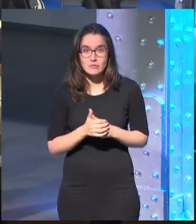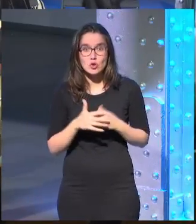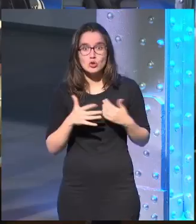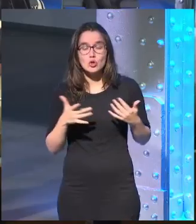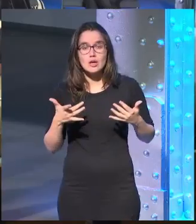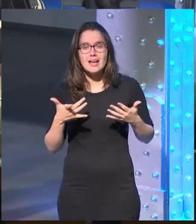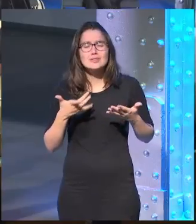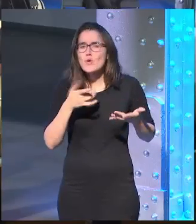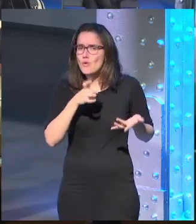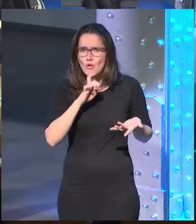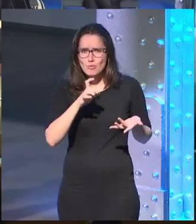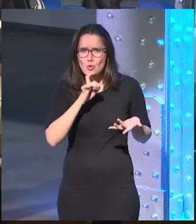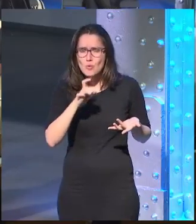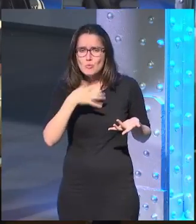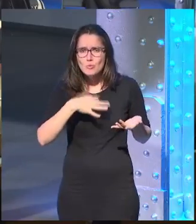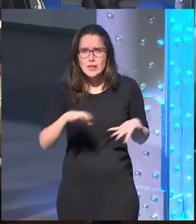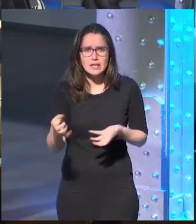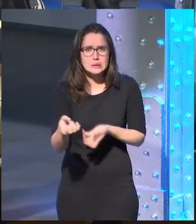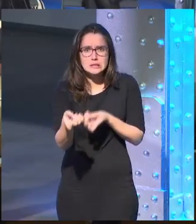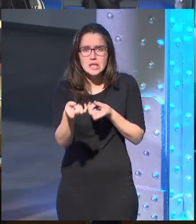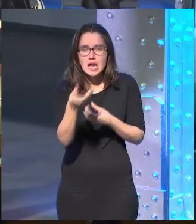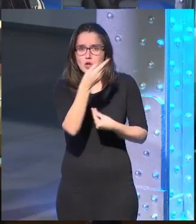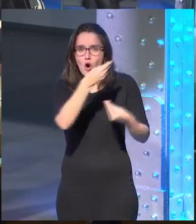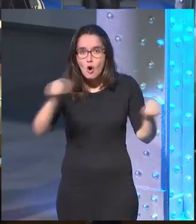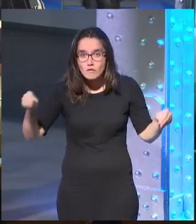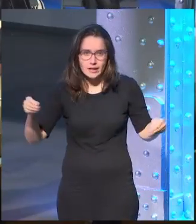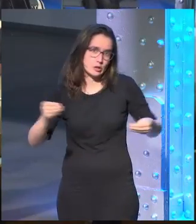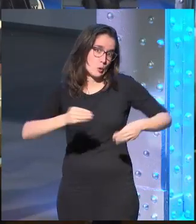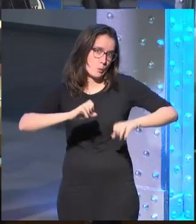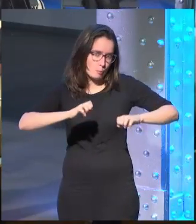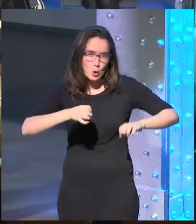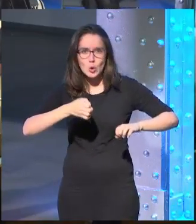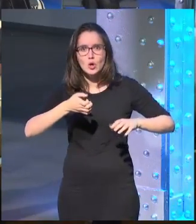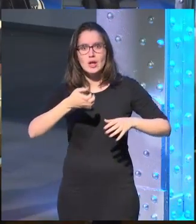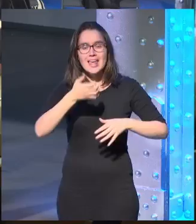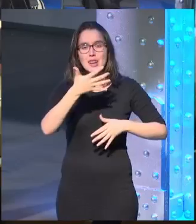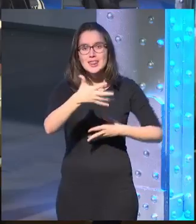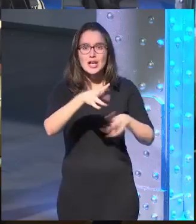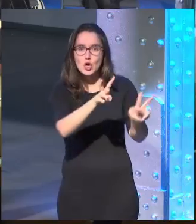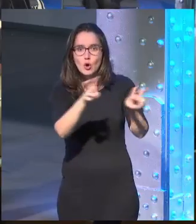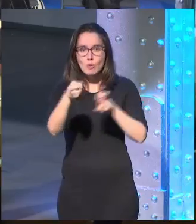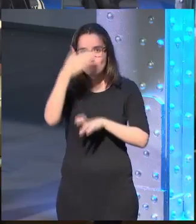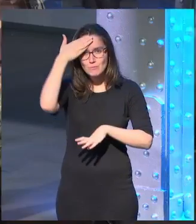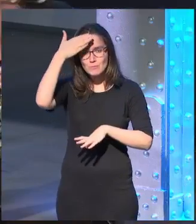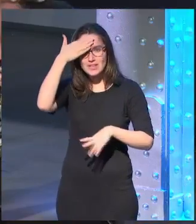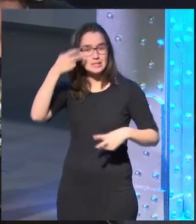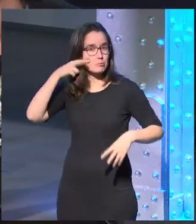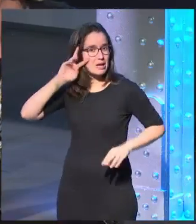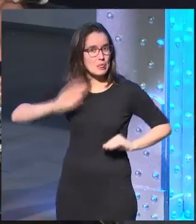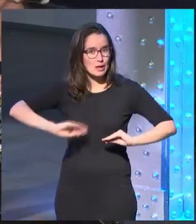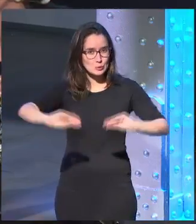¿Cómo fue aquello? No sé si puedes dar a todos los jóvenes y no tan jóvenes que hay aquí los cinco titulares de tu